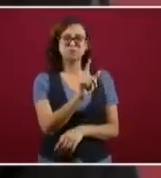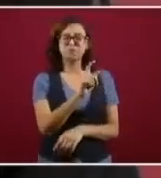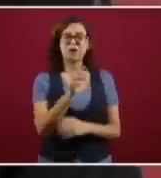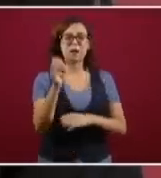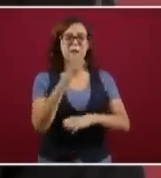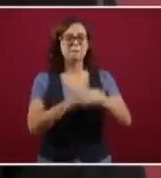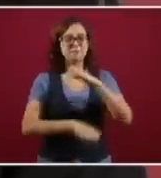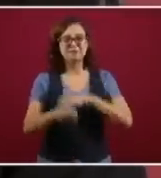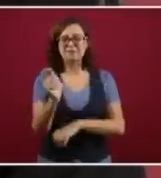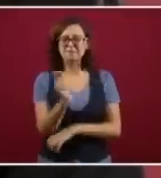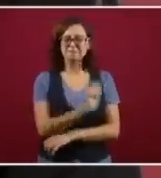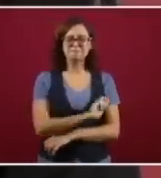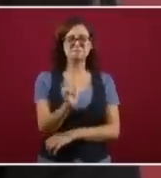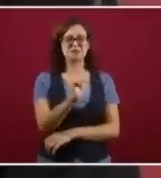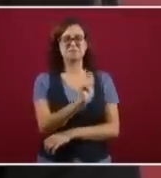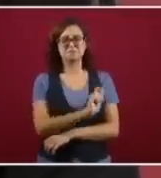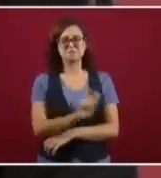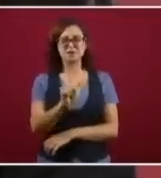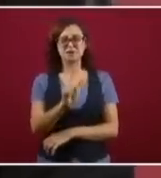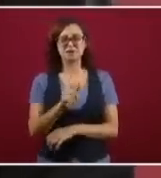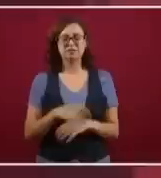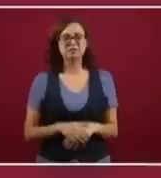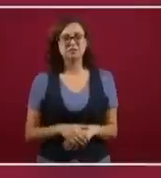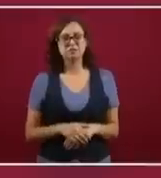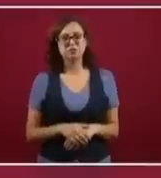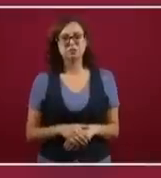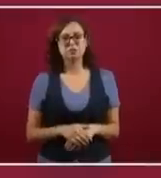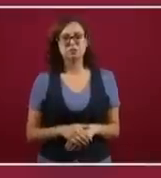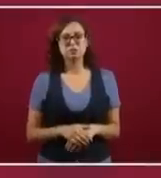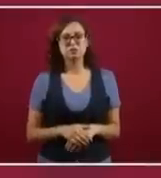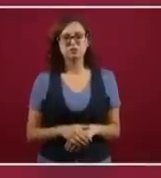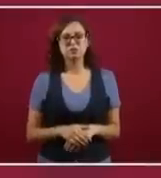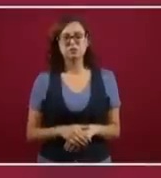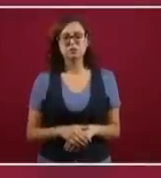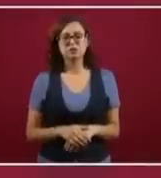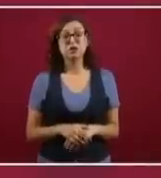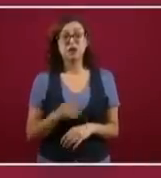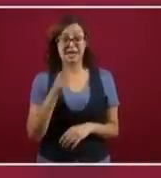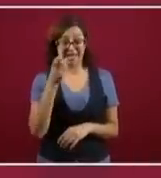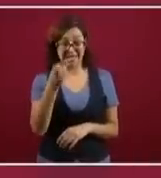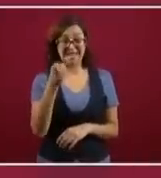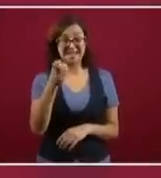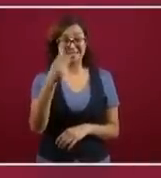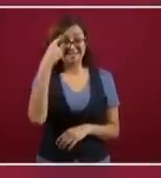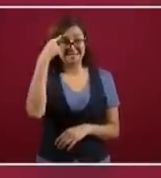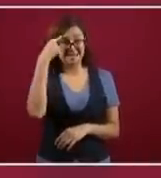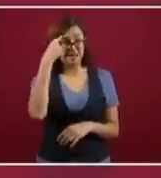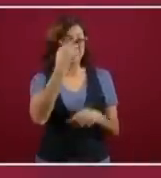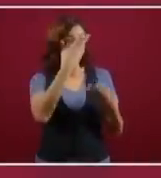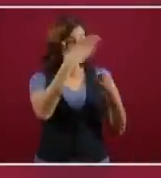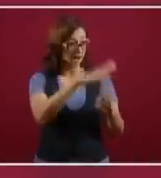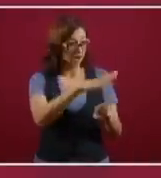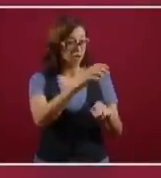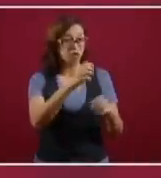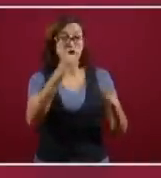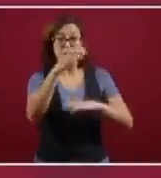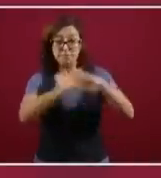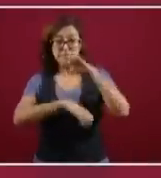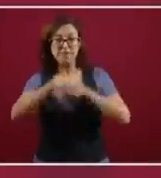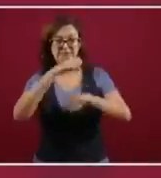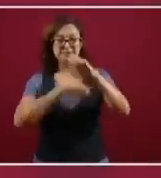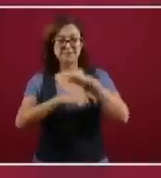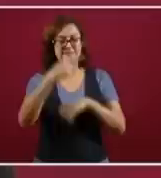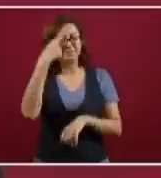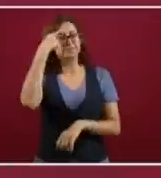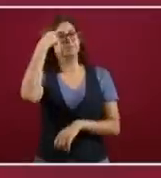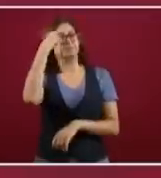famosa. Pues esa empresa que están imaginando, ese banco que están imaginando,